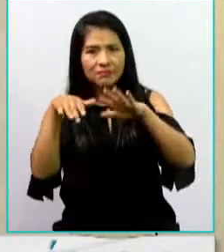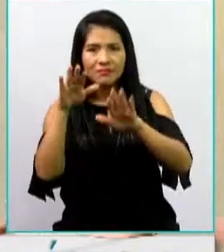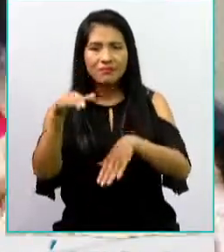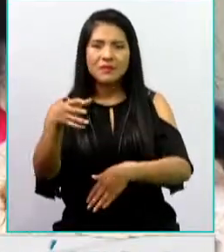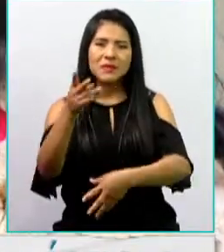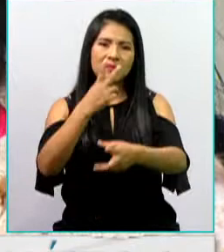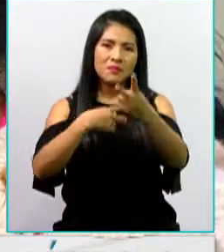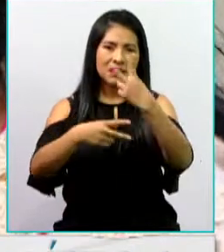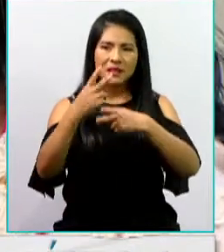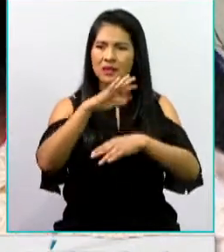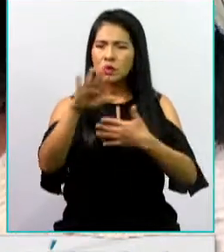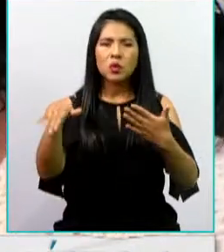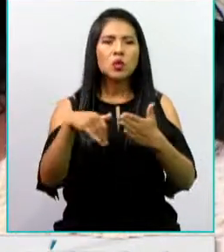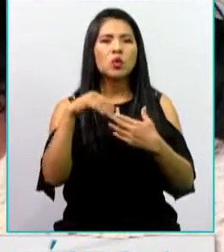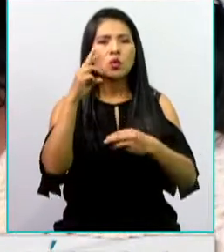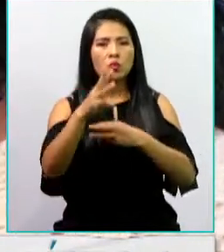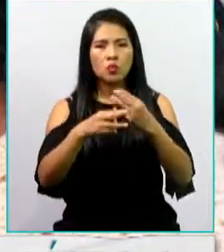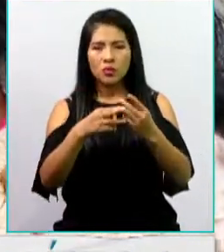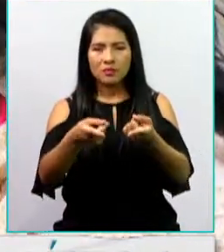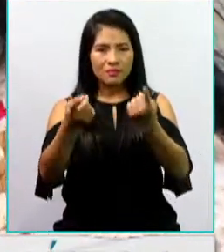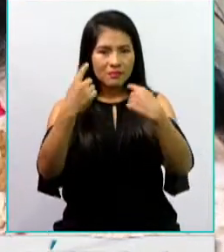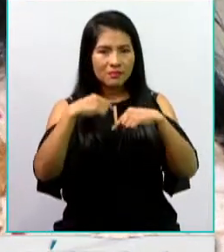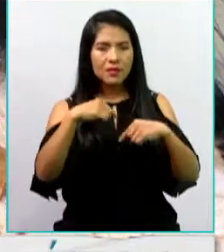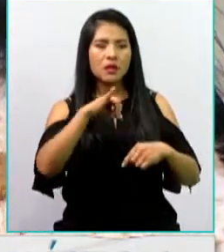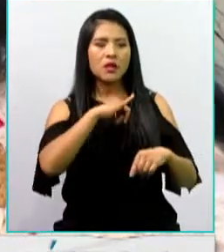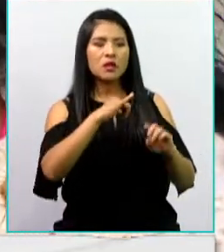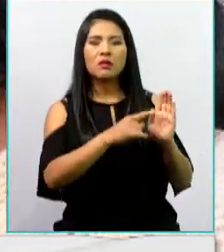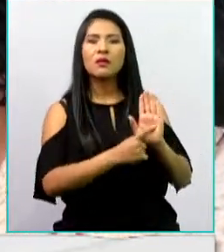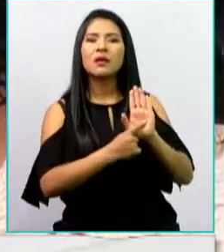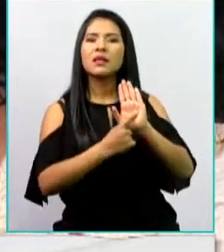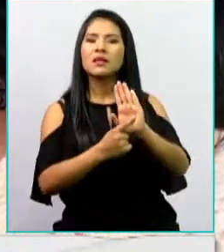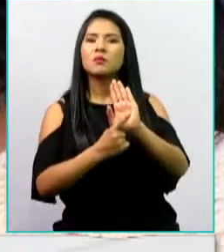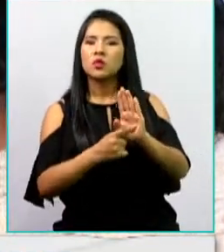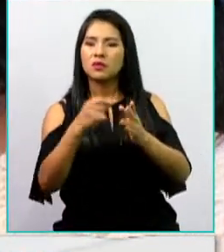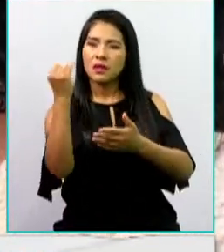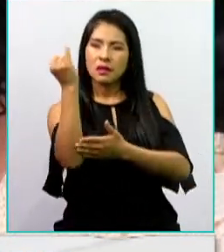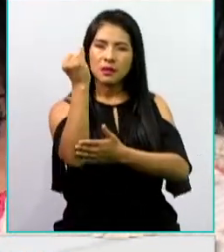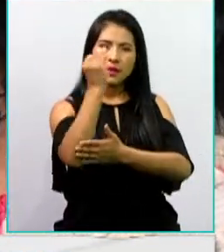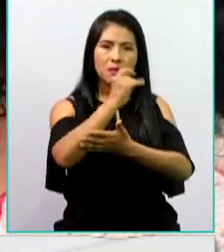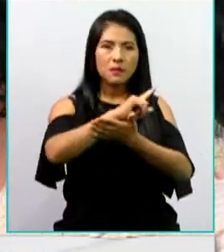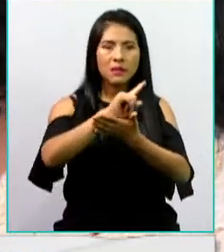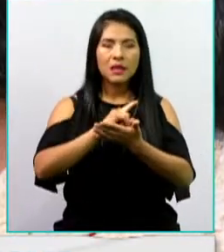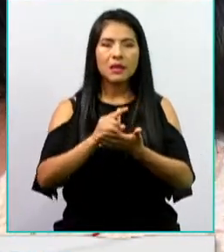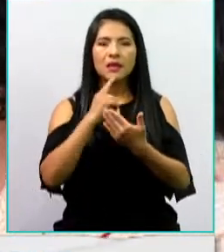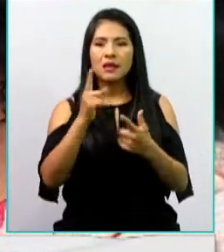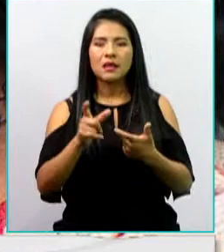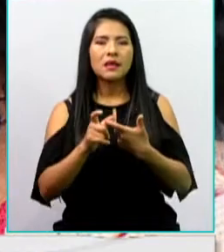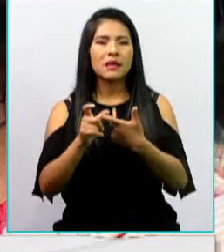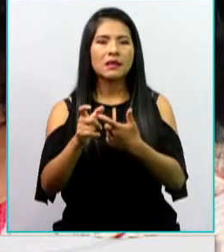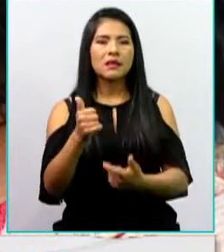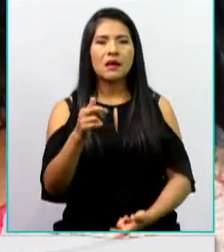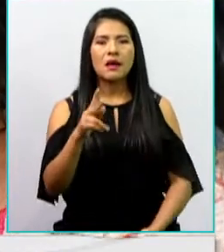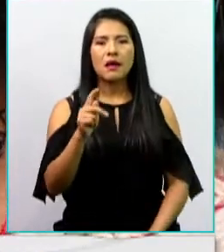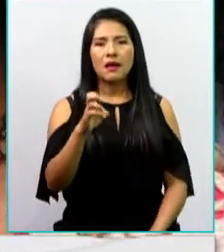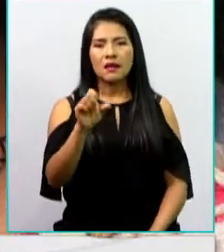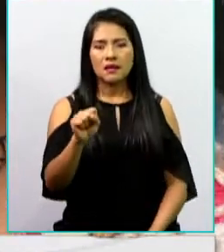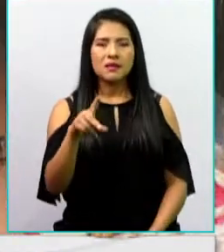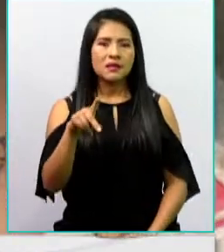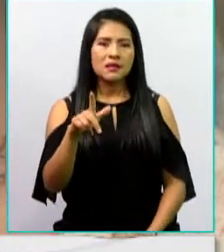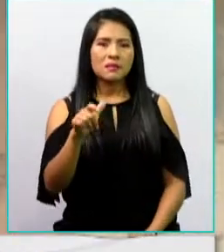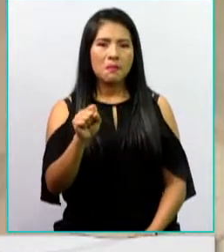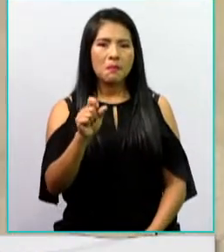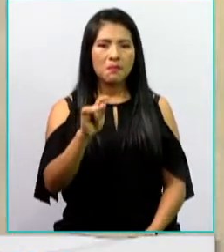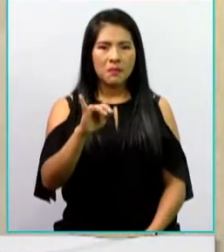sí, a todo el mundo, que vayan a ver las obras que estoy exponiendo en la Carrera de Artes Plásticas, en la galería,